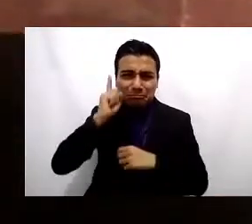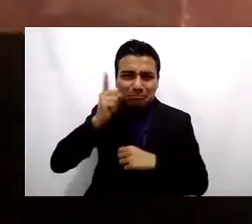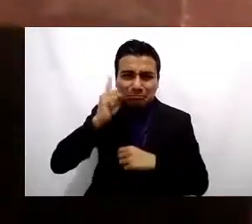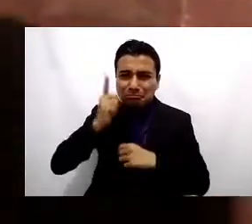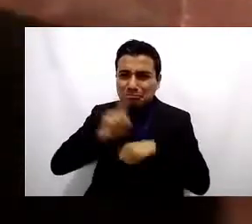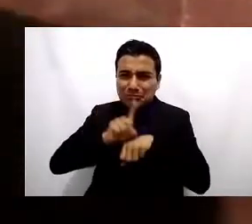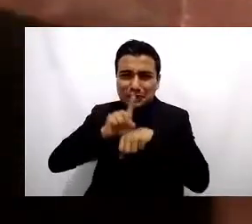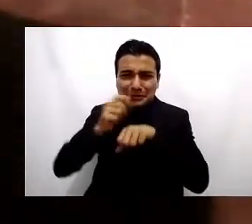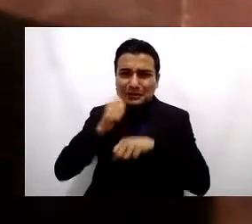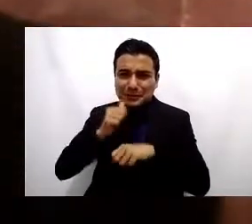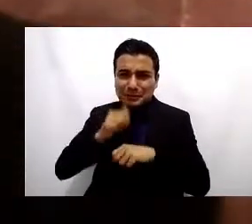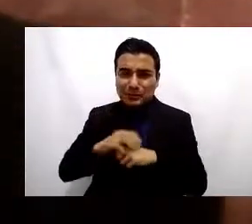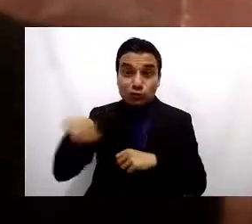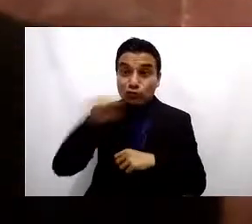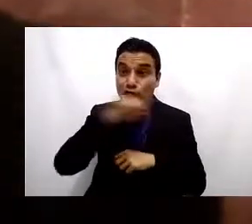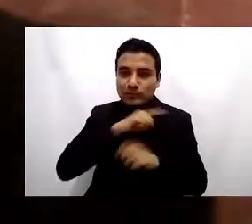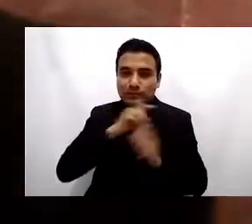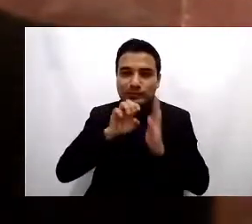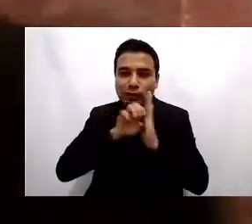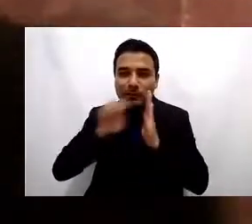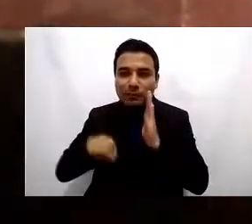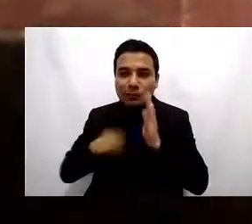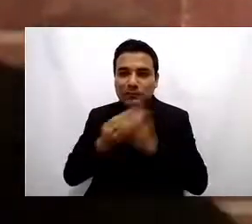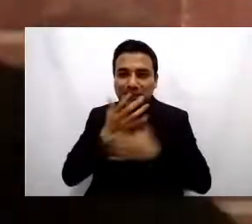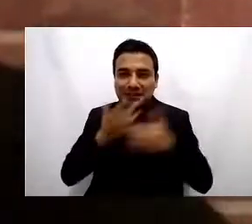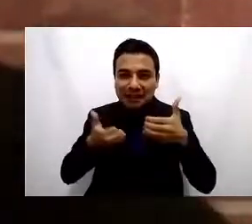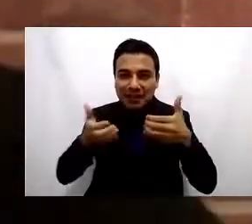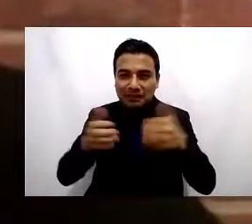somos pareidólicos cuando salimos a la calle,